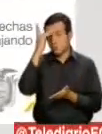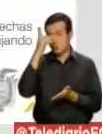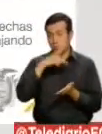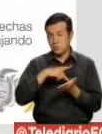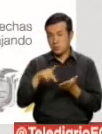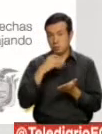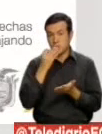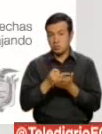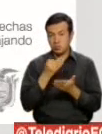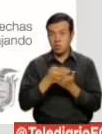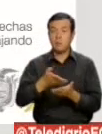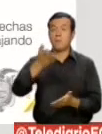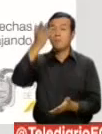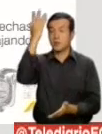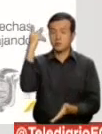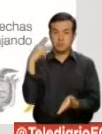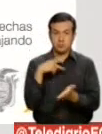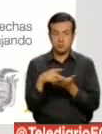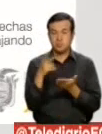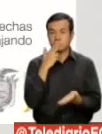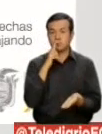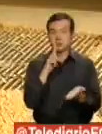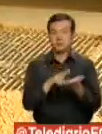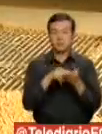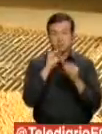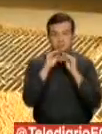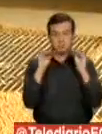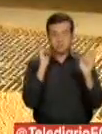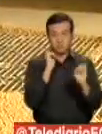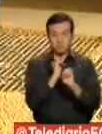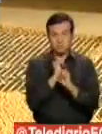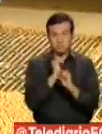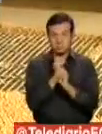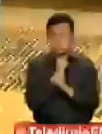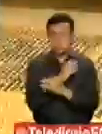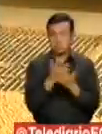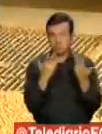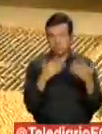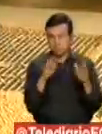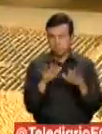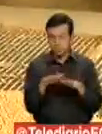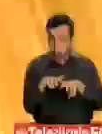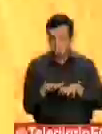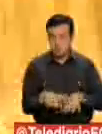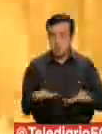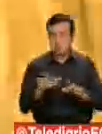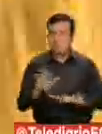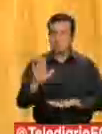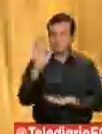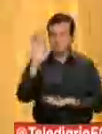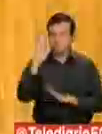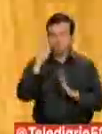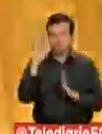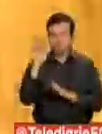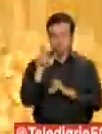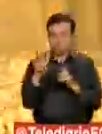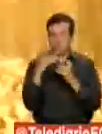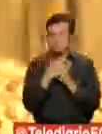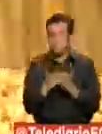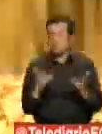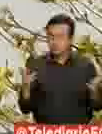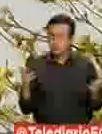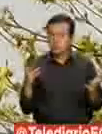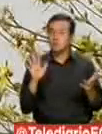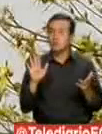facturas más antiguas. En un comunicado, la entidad al servicio del productor y el agro ratificó su compromiso con los sectores agrícolas y